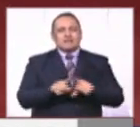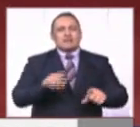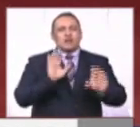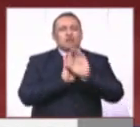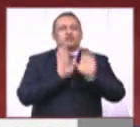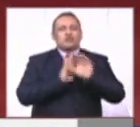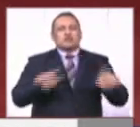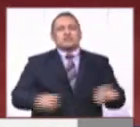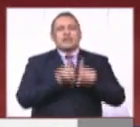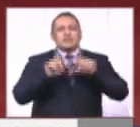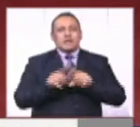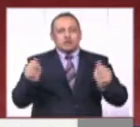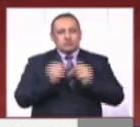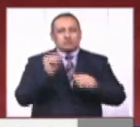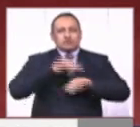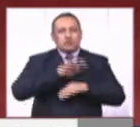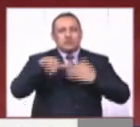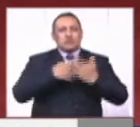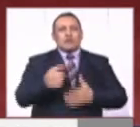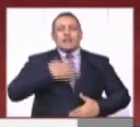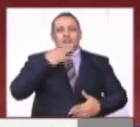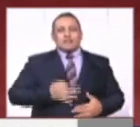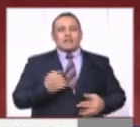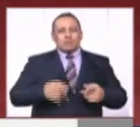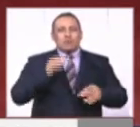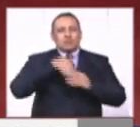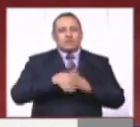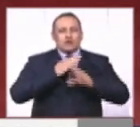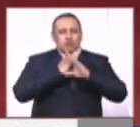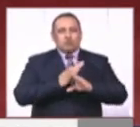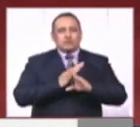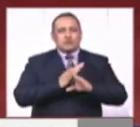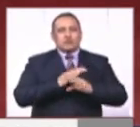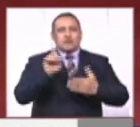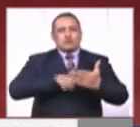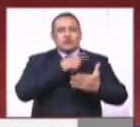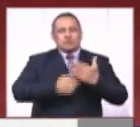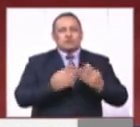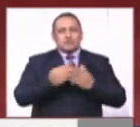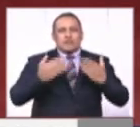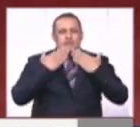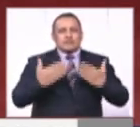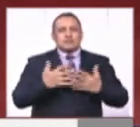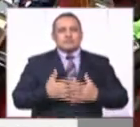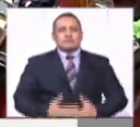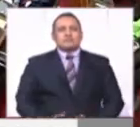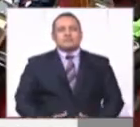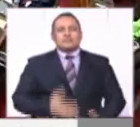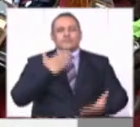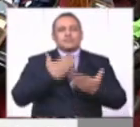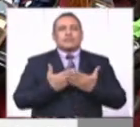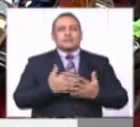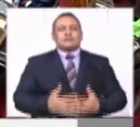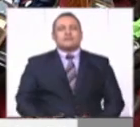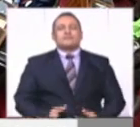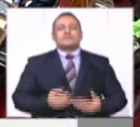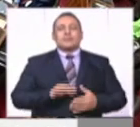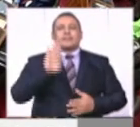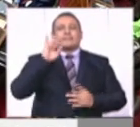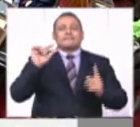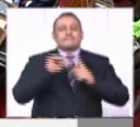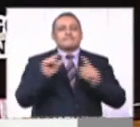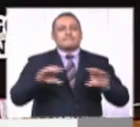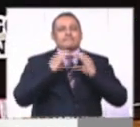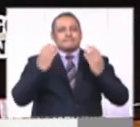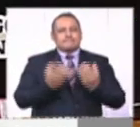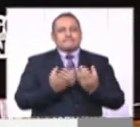Constitución y sobre todo defiendo La verdad voy a votar en contra de esta inhabilitación Muchas gracias presidente Gracias congresista tiene uso la palabra